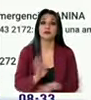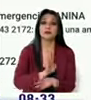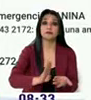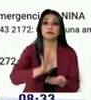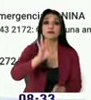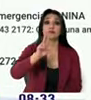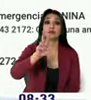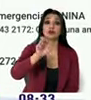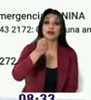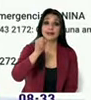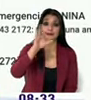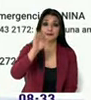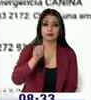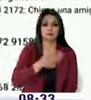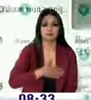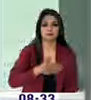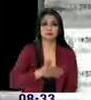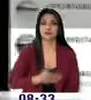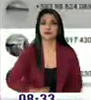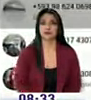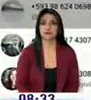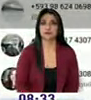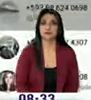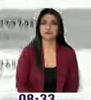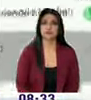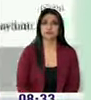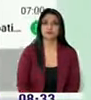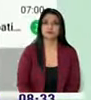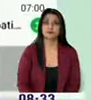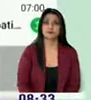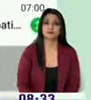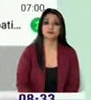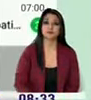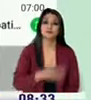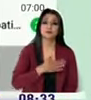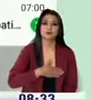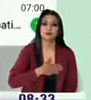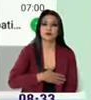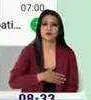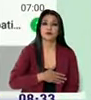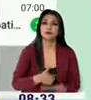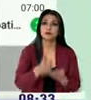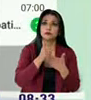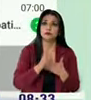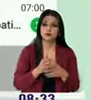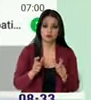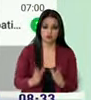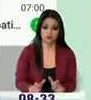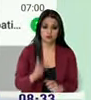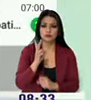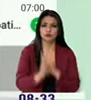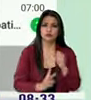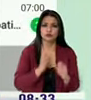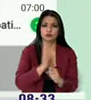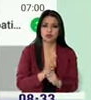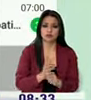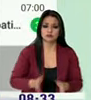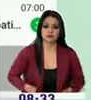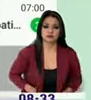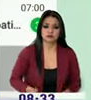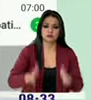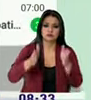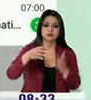Floresta. Así que barrio La Floresta, autoridades. Señores, TVC, ayúdenos, ese hueco está 2 años. Manuel